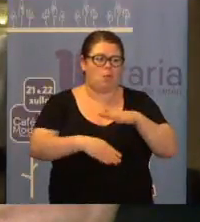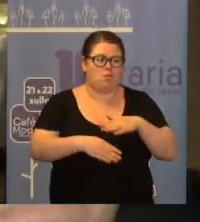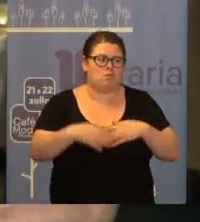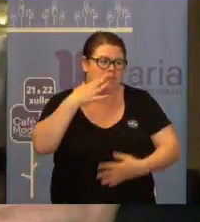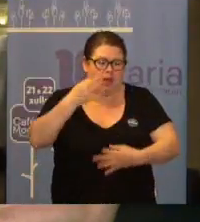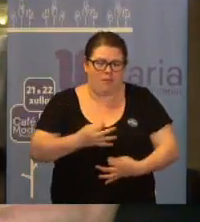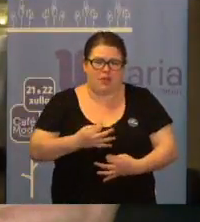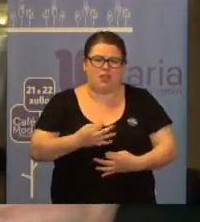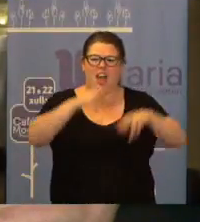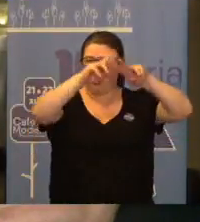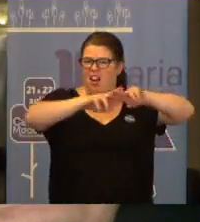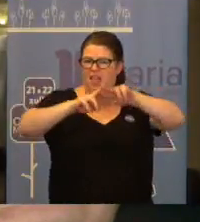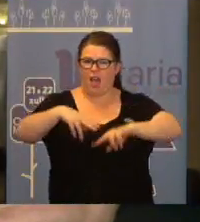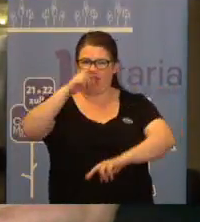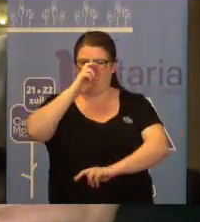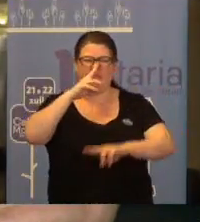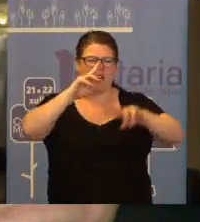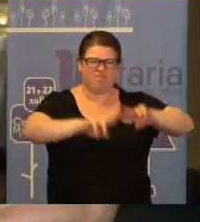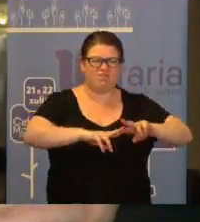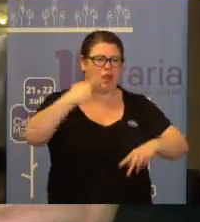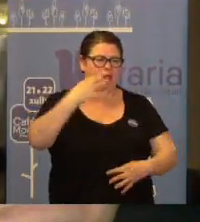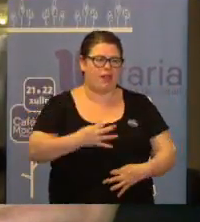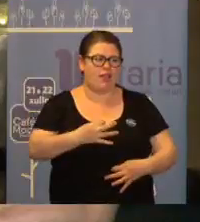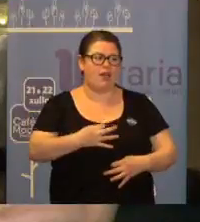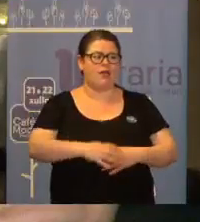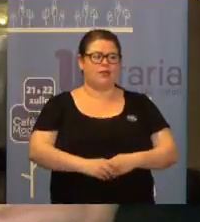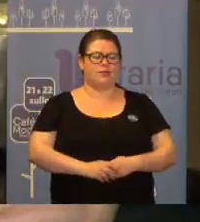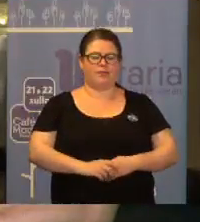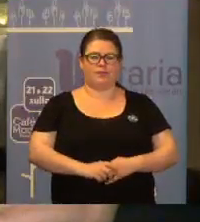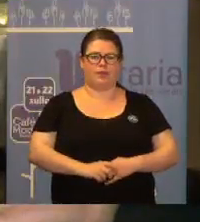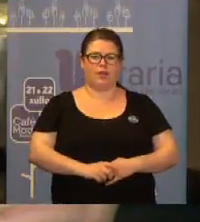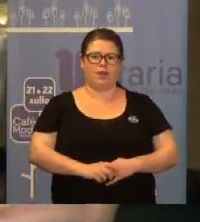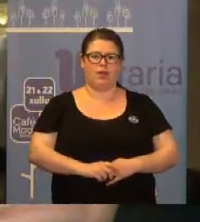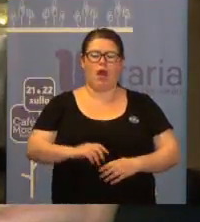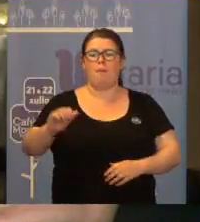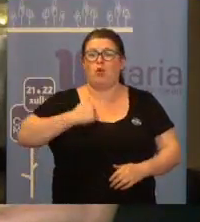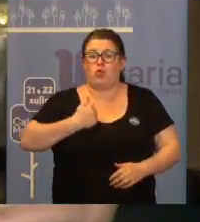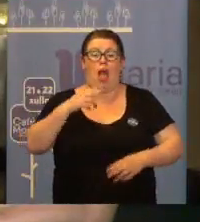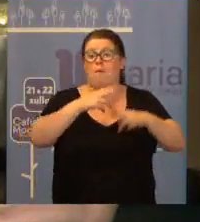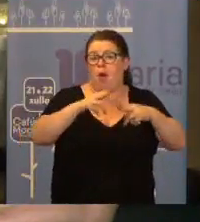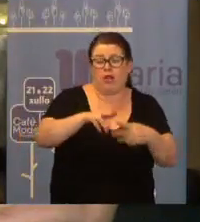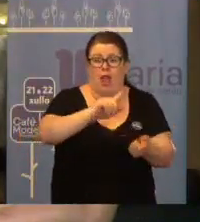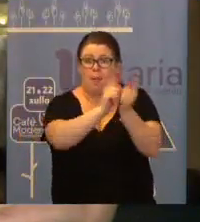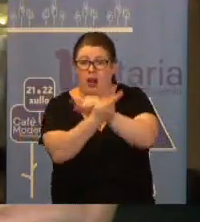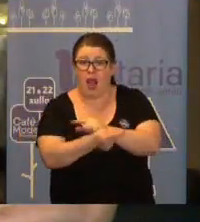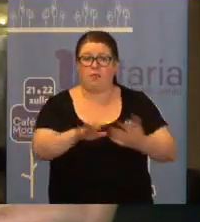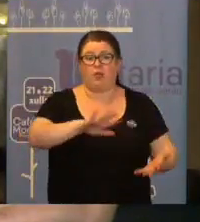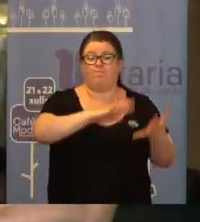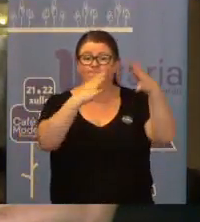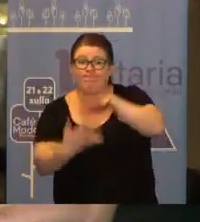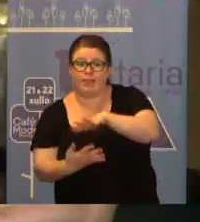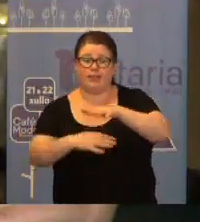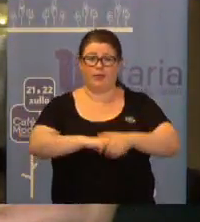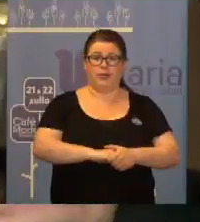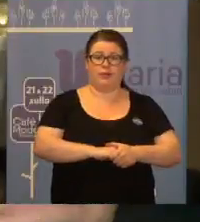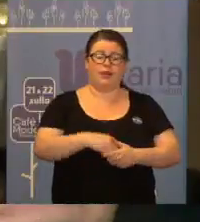como se analizaba antiguamente a realidad, de que existe unha oportunidade política para o cambio, que existen suxetos de cambio, é dicir,